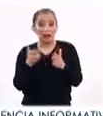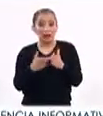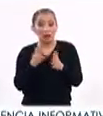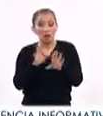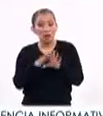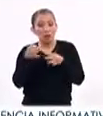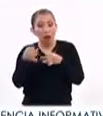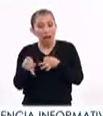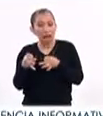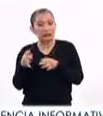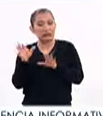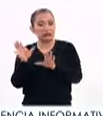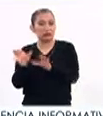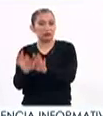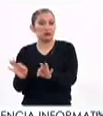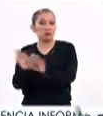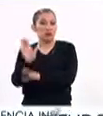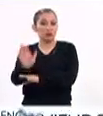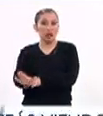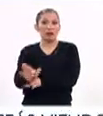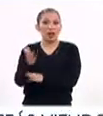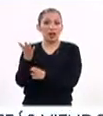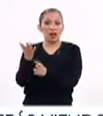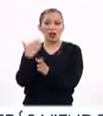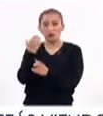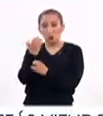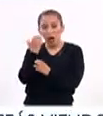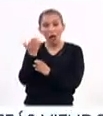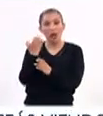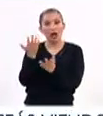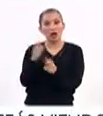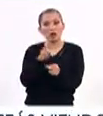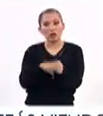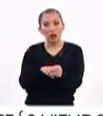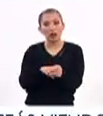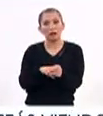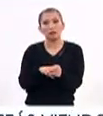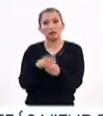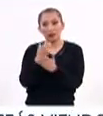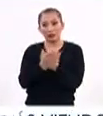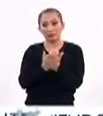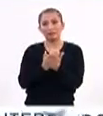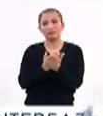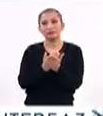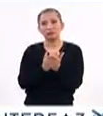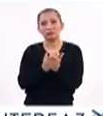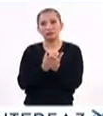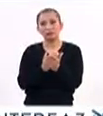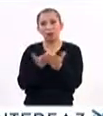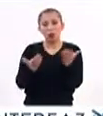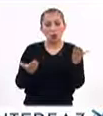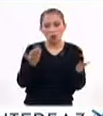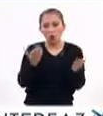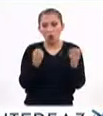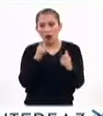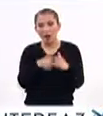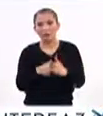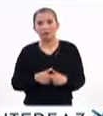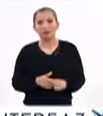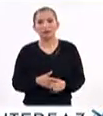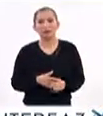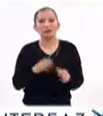darle un poco más de peso a la currícula escolar normal, menos, perdón, o equilibrarla de alguna